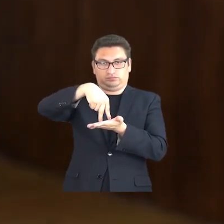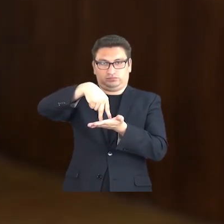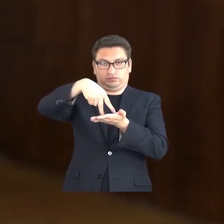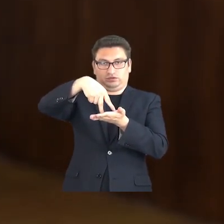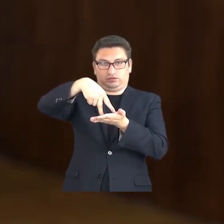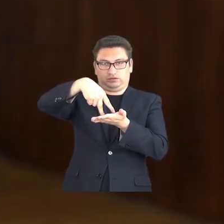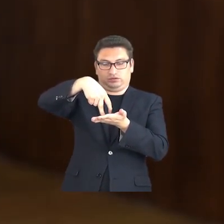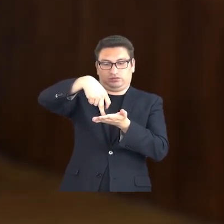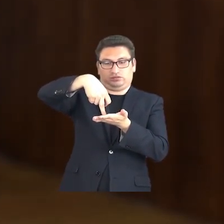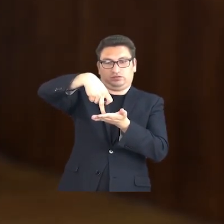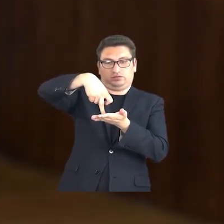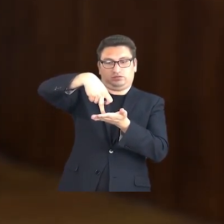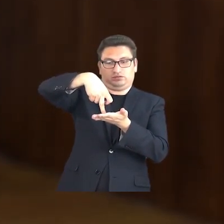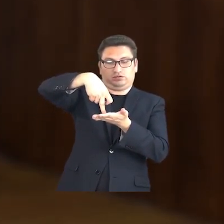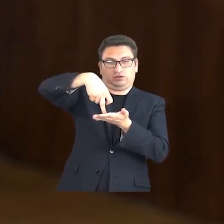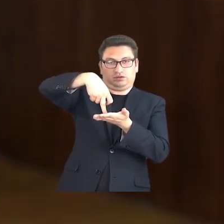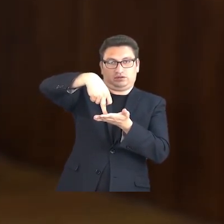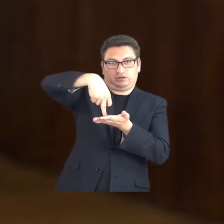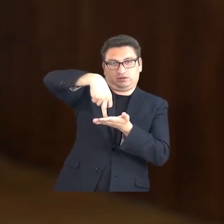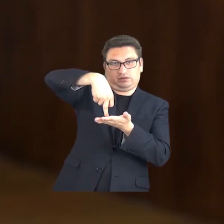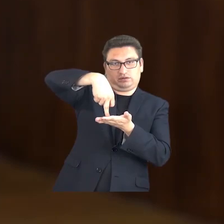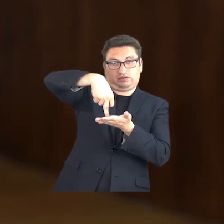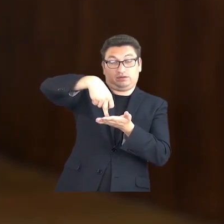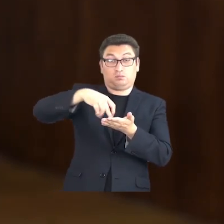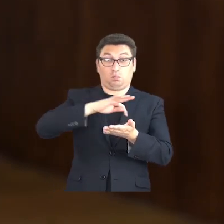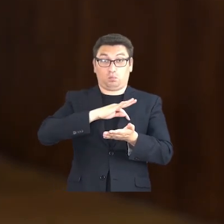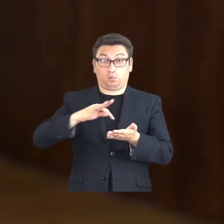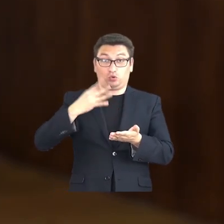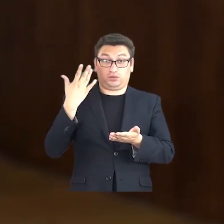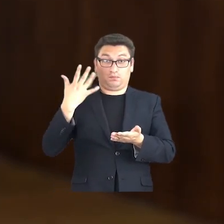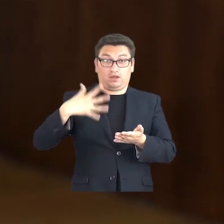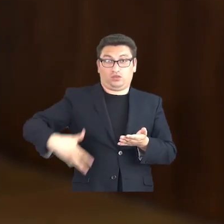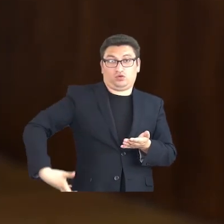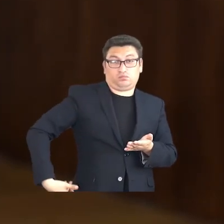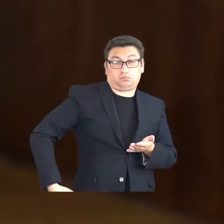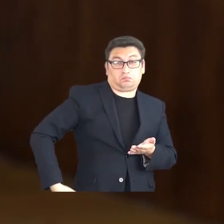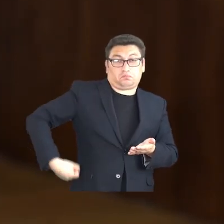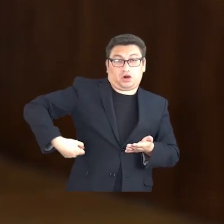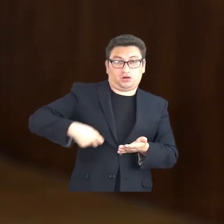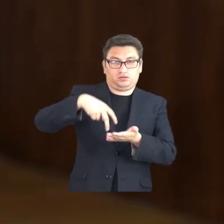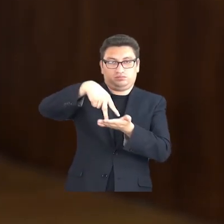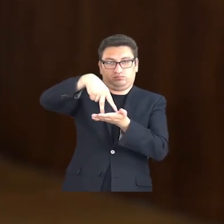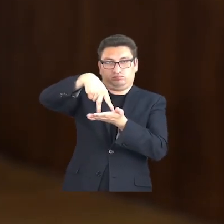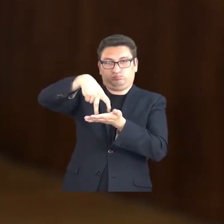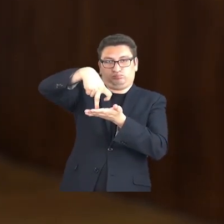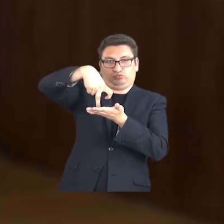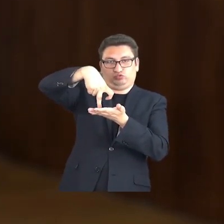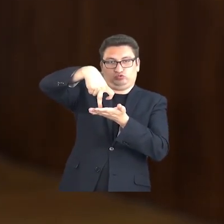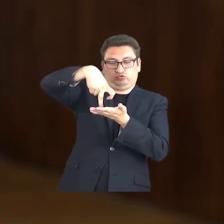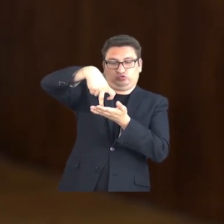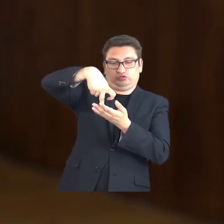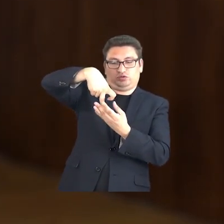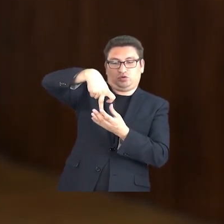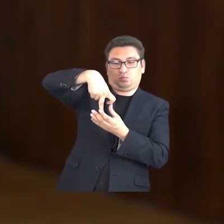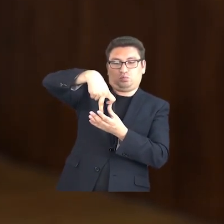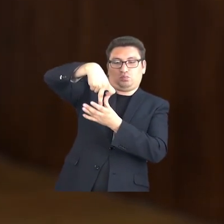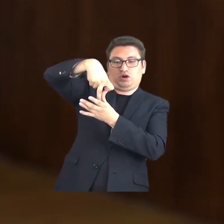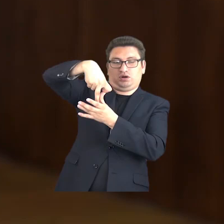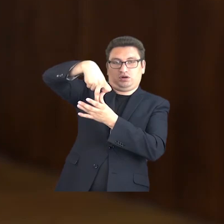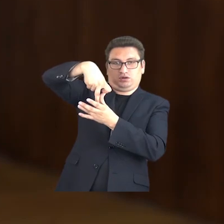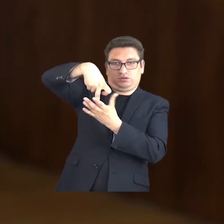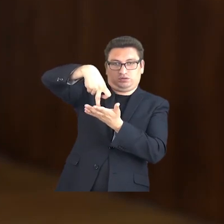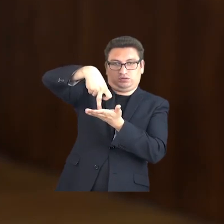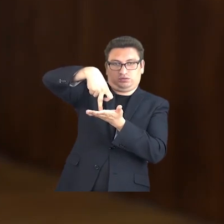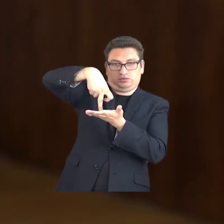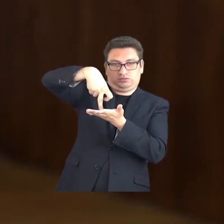una pierna hacia arriba detrás tuyo y si puedes alcanzarla, usa la mano del mismo lado para sostener el tobillo o la parte